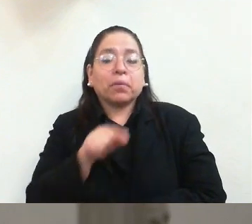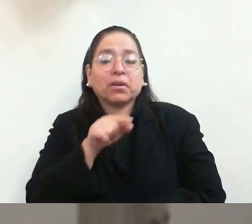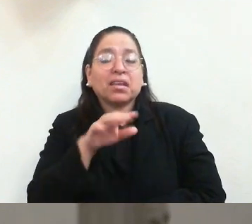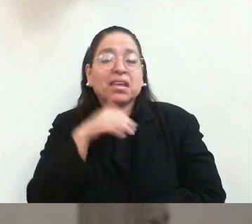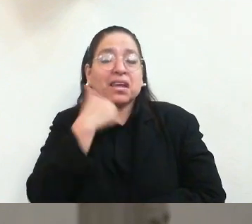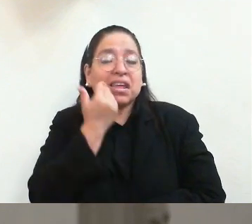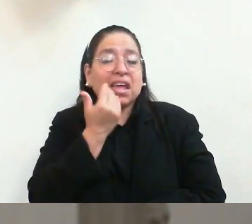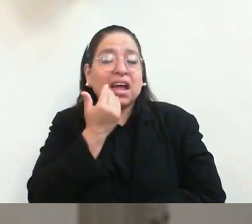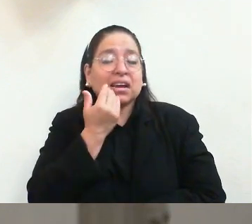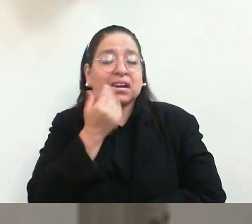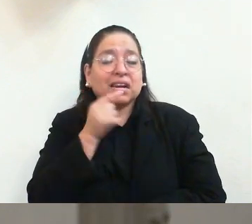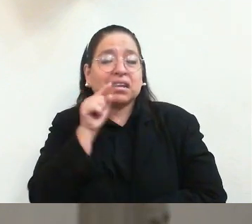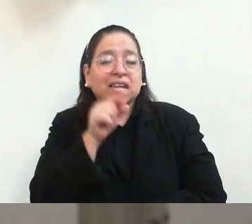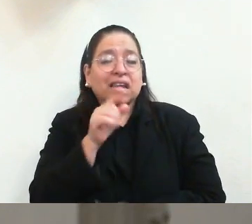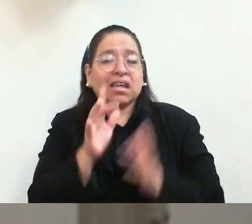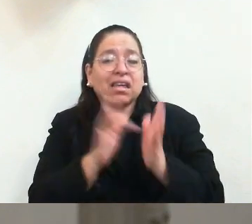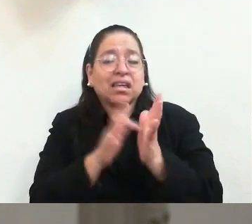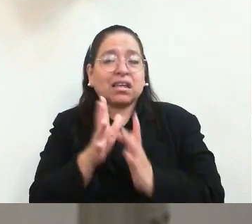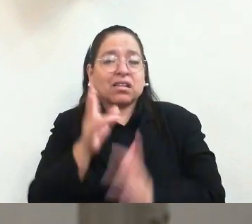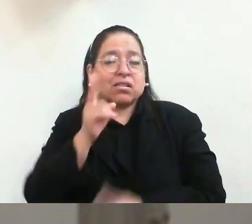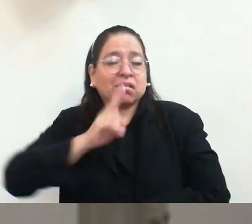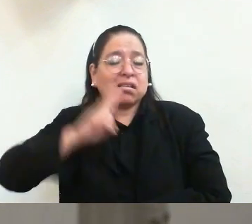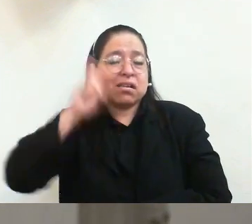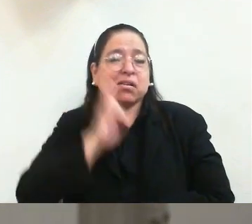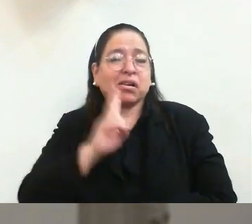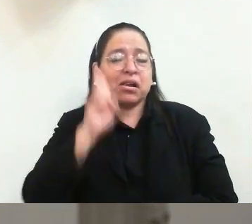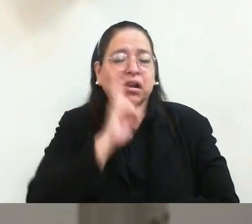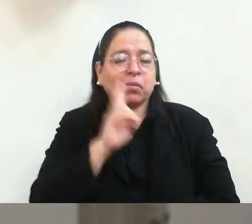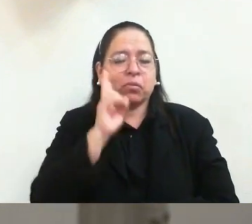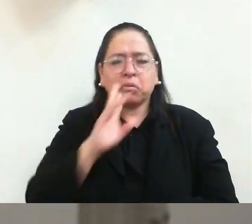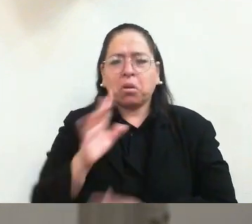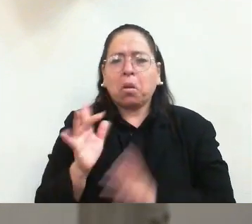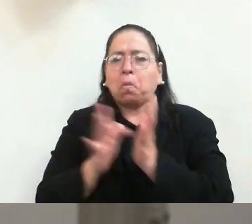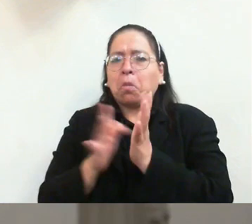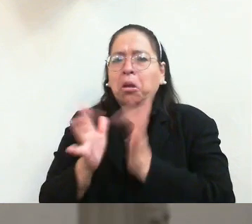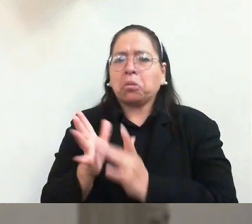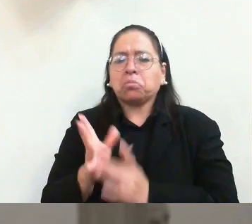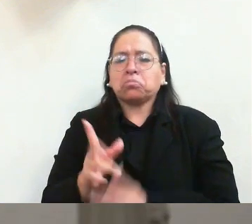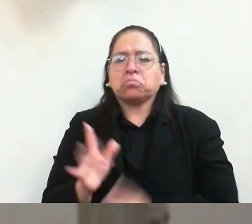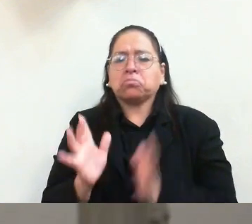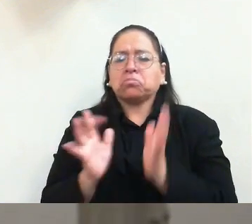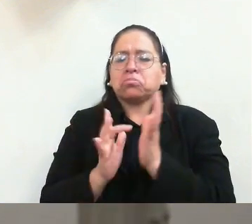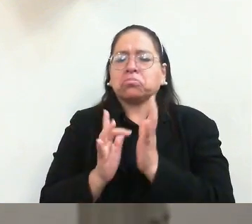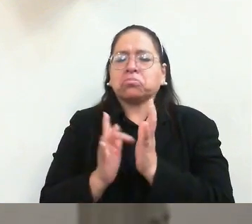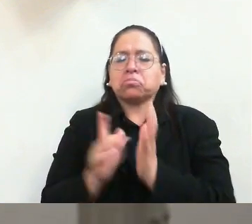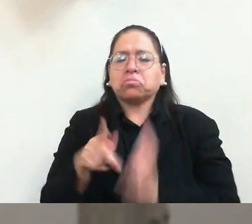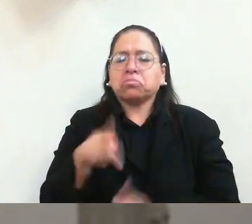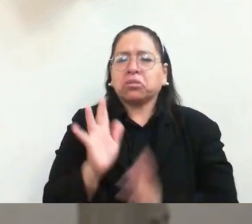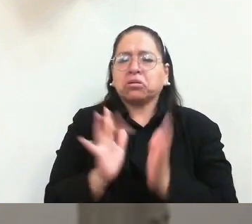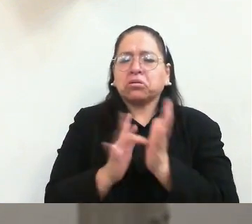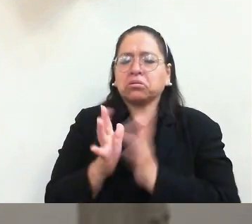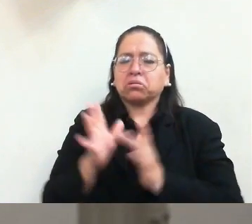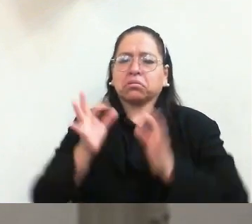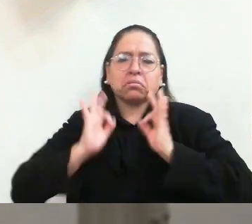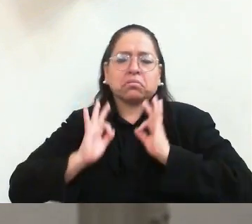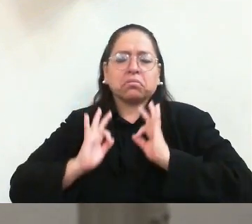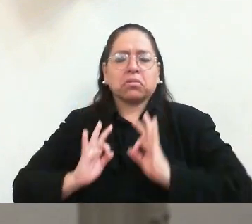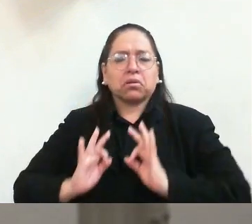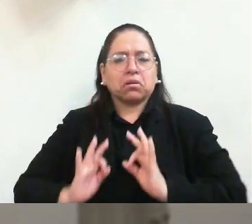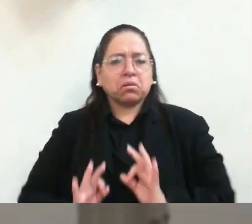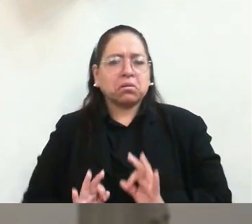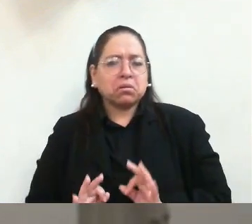sabe despejar ese enredo y lo hace de una manera sencilla